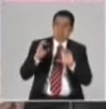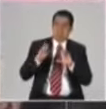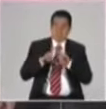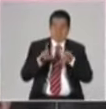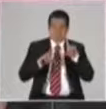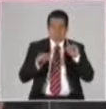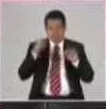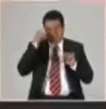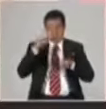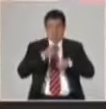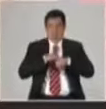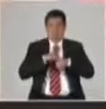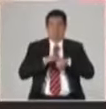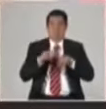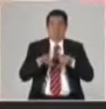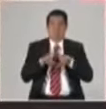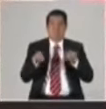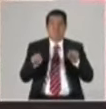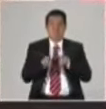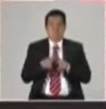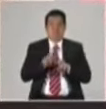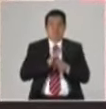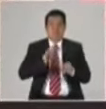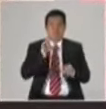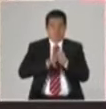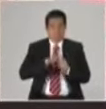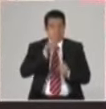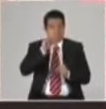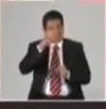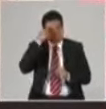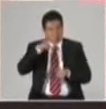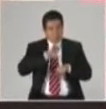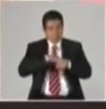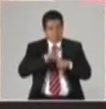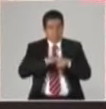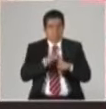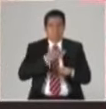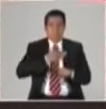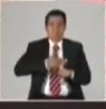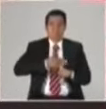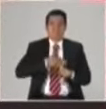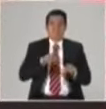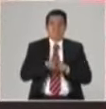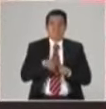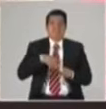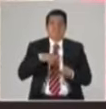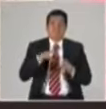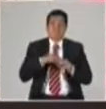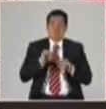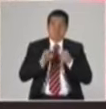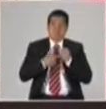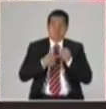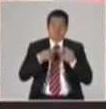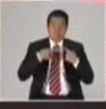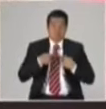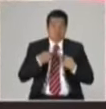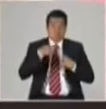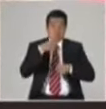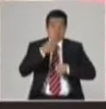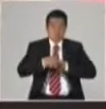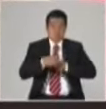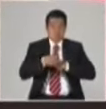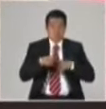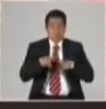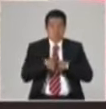y justa, en especial con los que viven en situación de vulnerabilidad. En el Gobierno de México